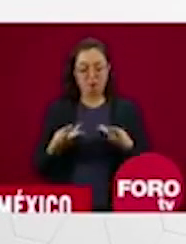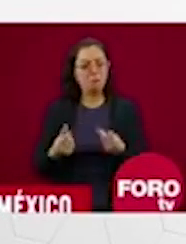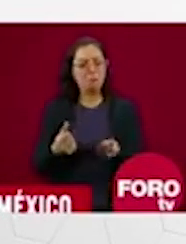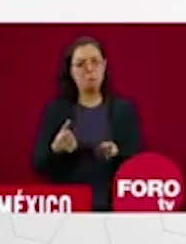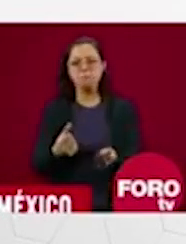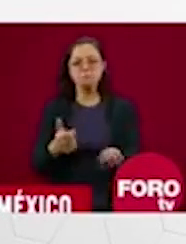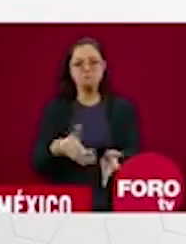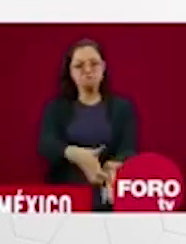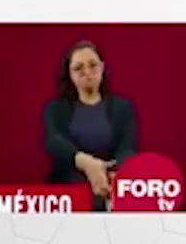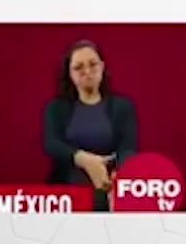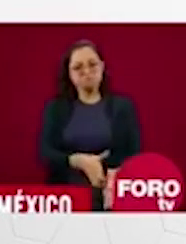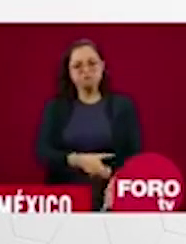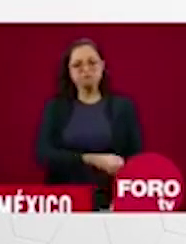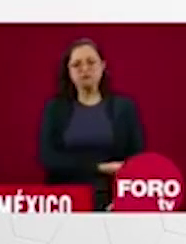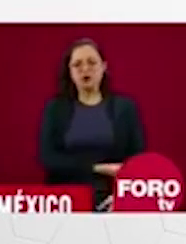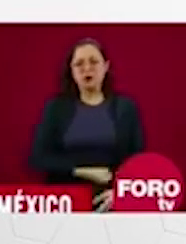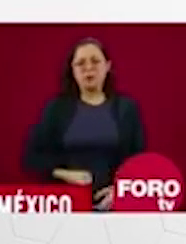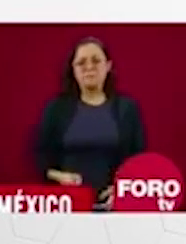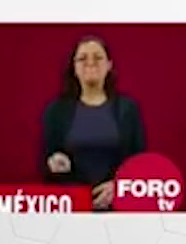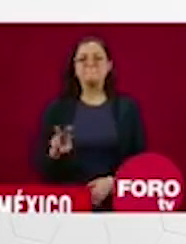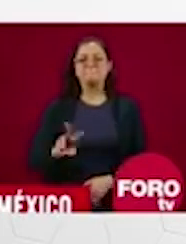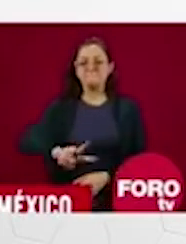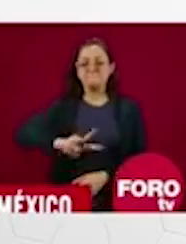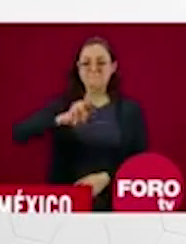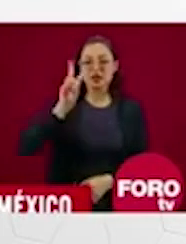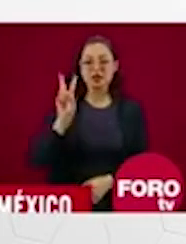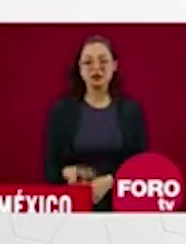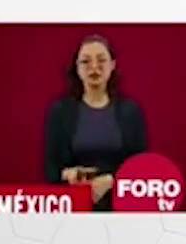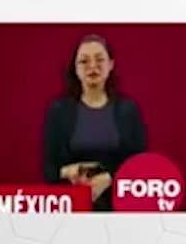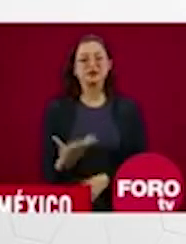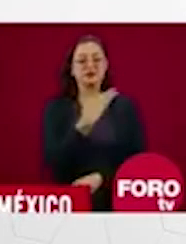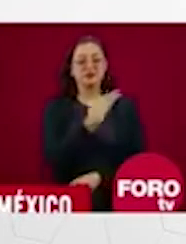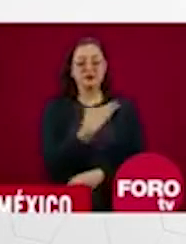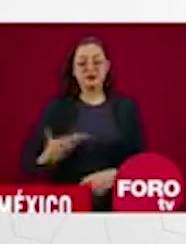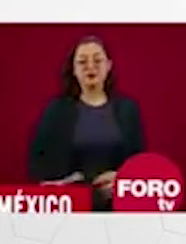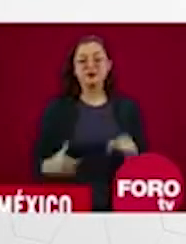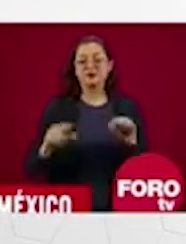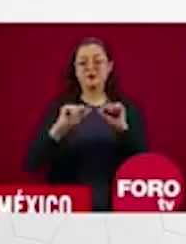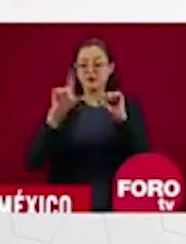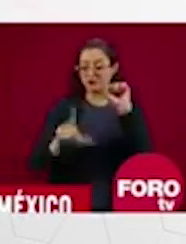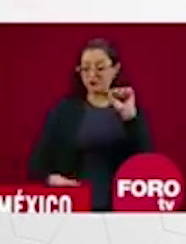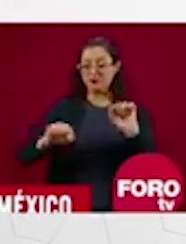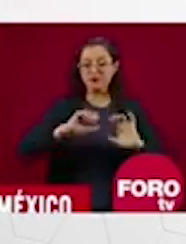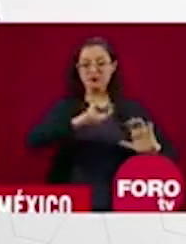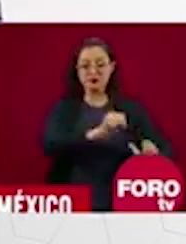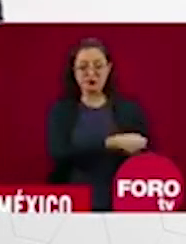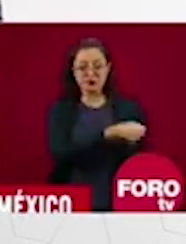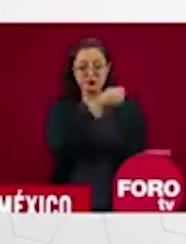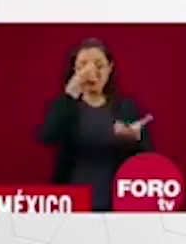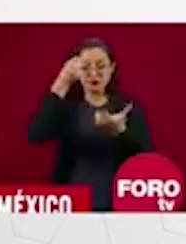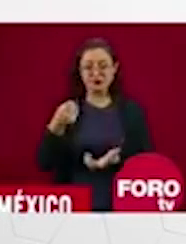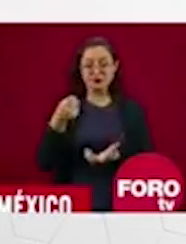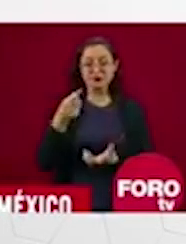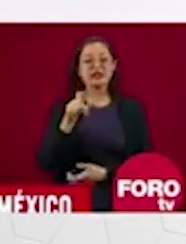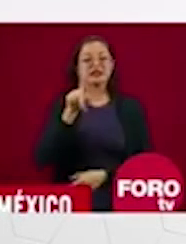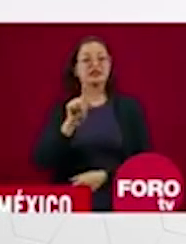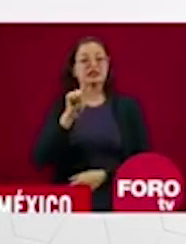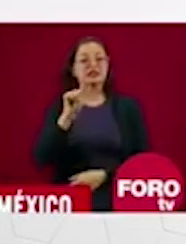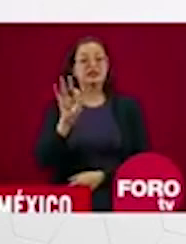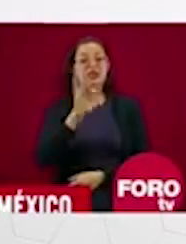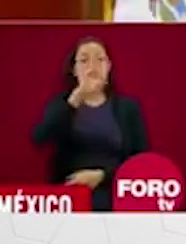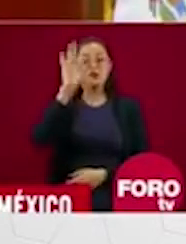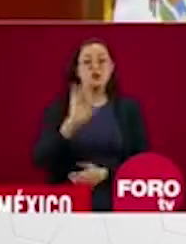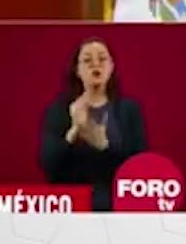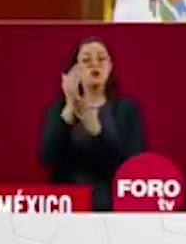transformación buscando por dónde entrar después de haber perdido sus privilegios. Pero han sido un par de años, yo